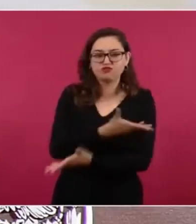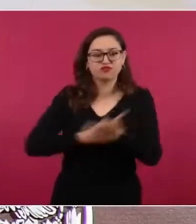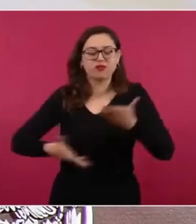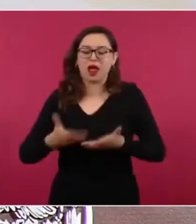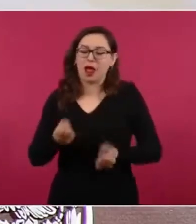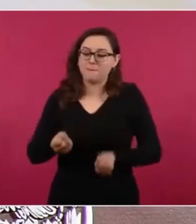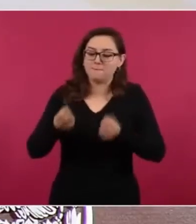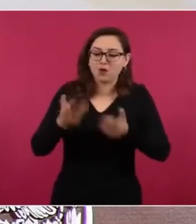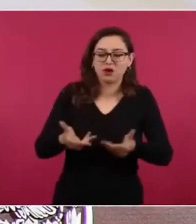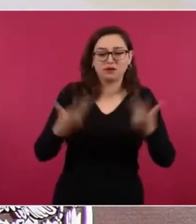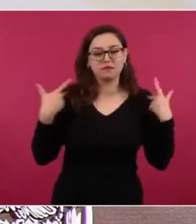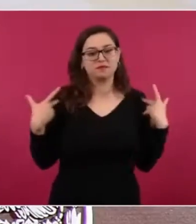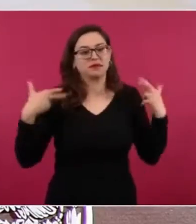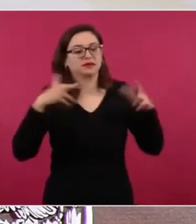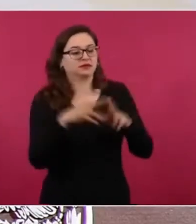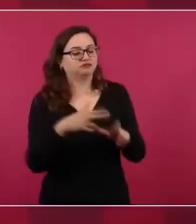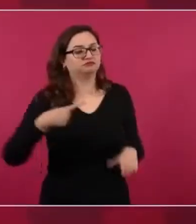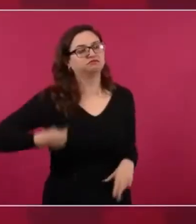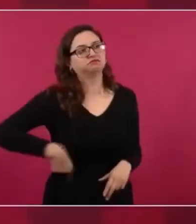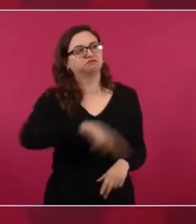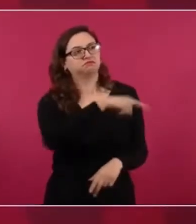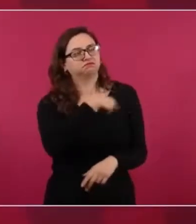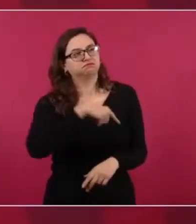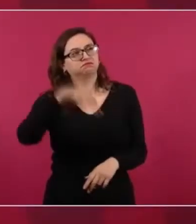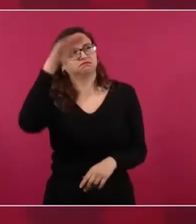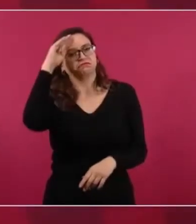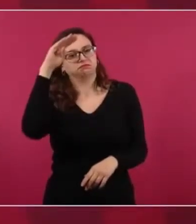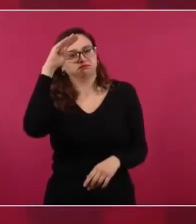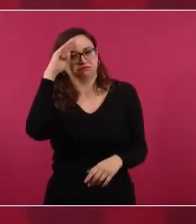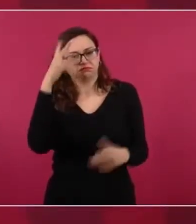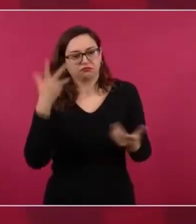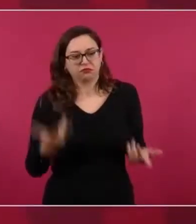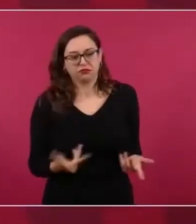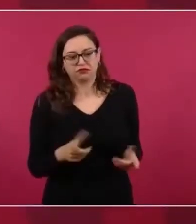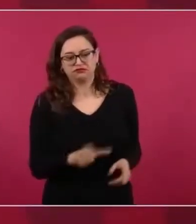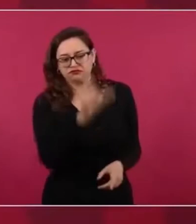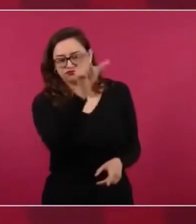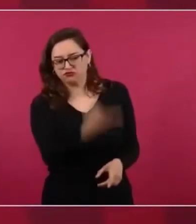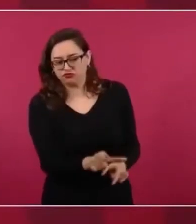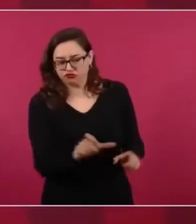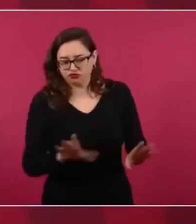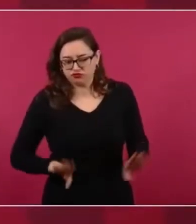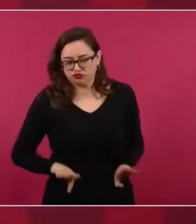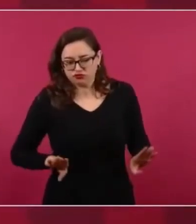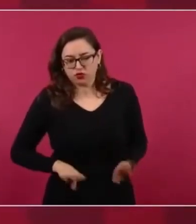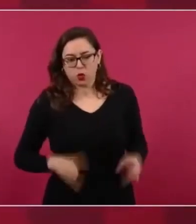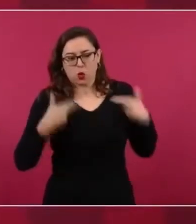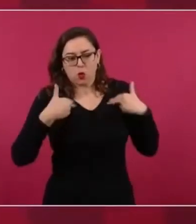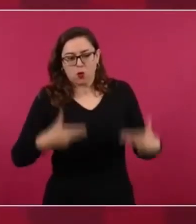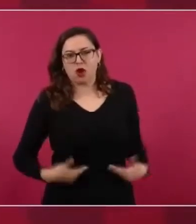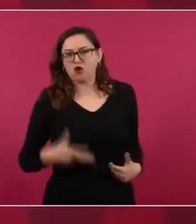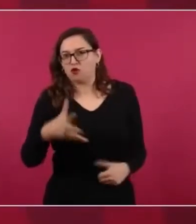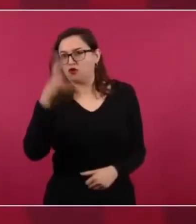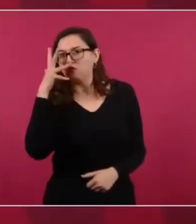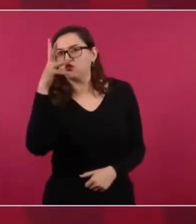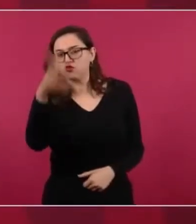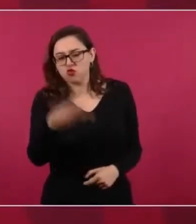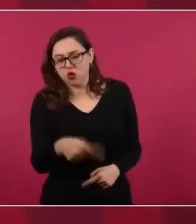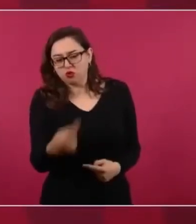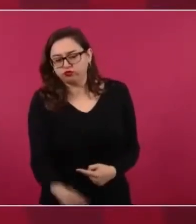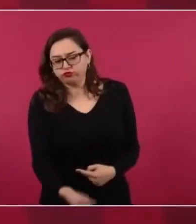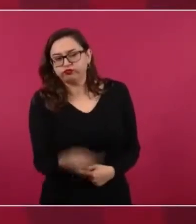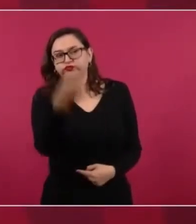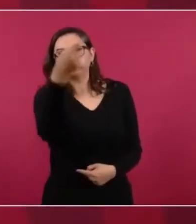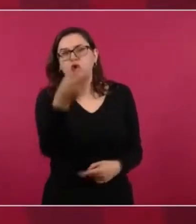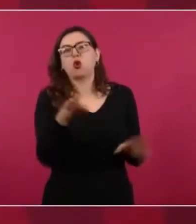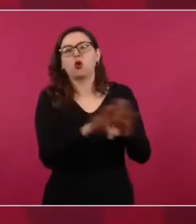los maestros decimos, lo que necesitamos es discutir qué tipo de ser humano estamos formando ahorita en la educación básica, porque